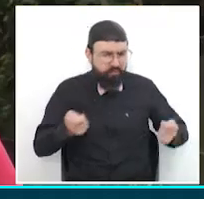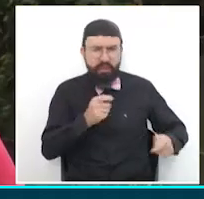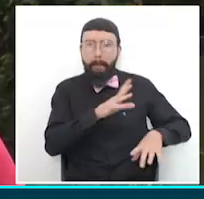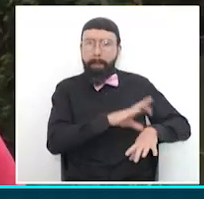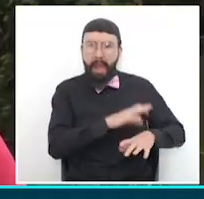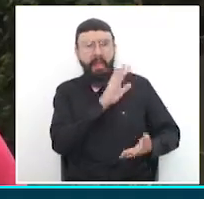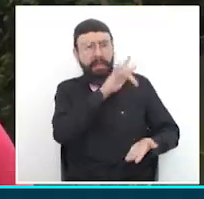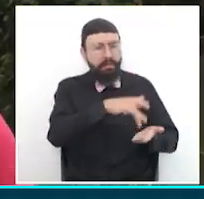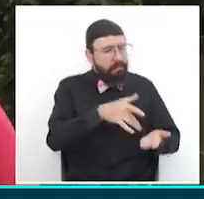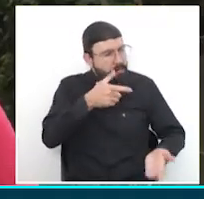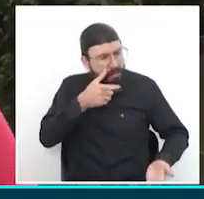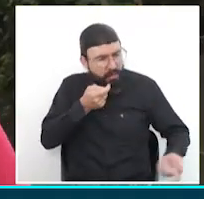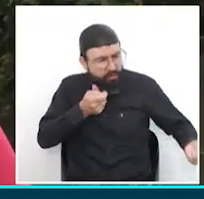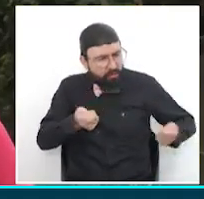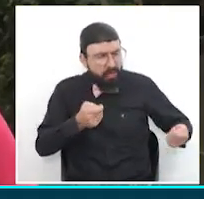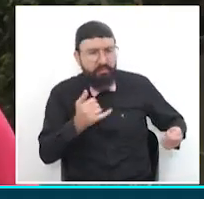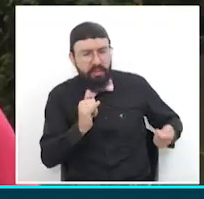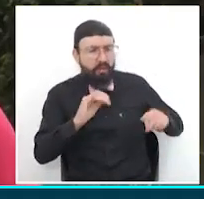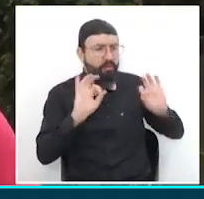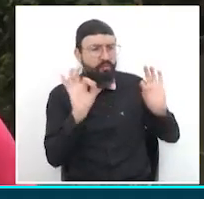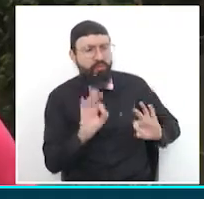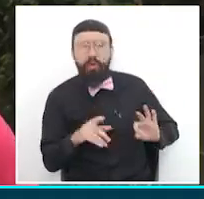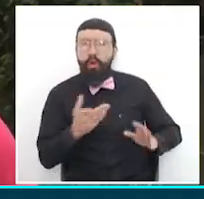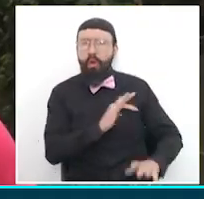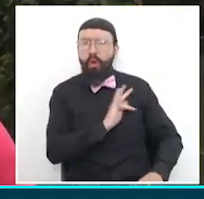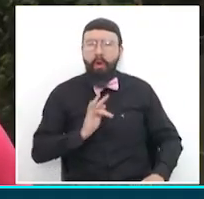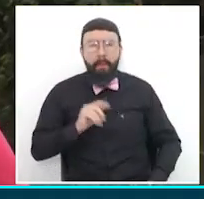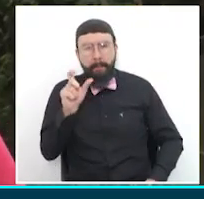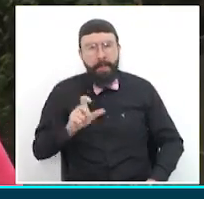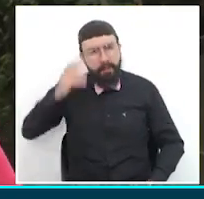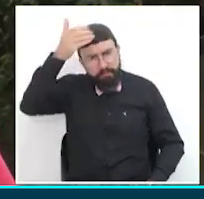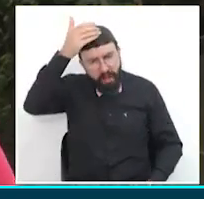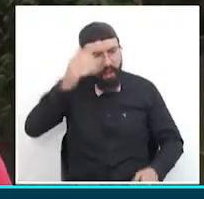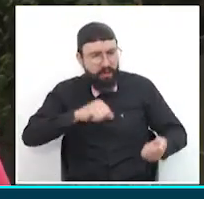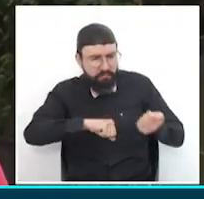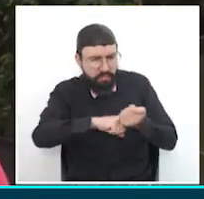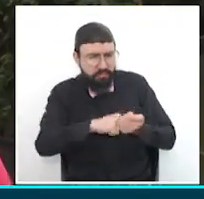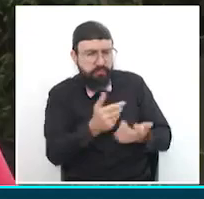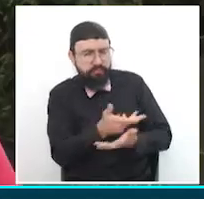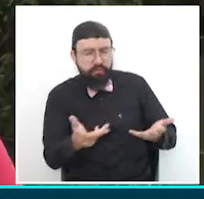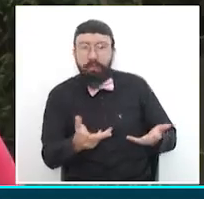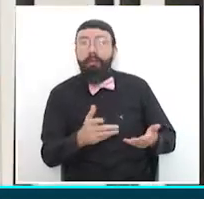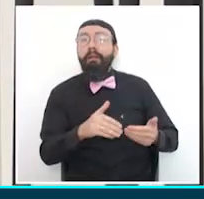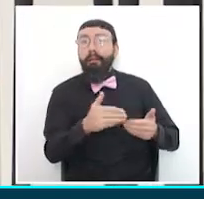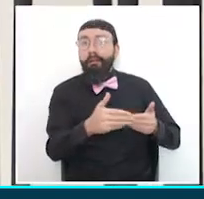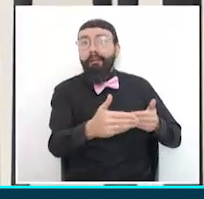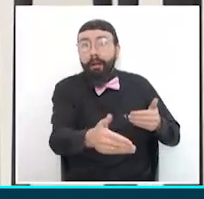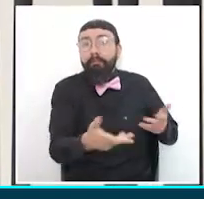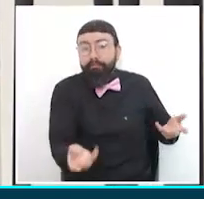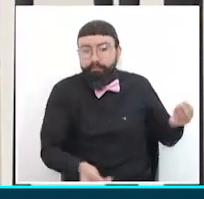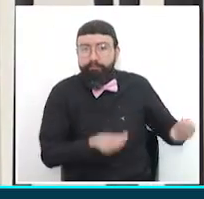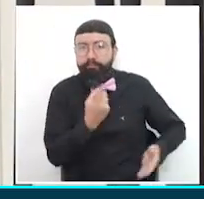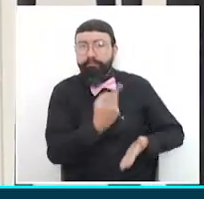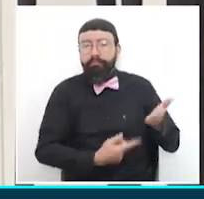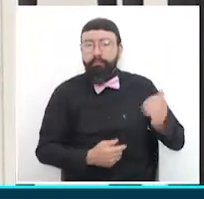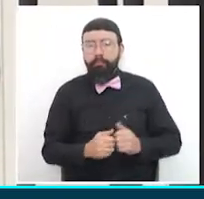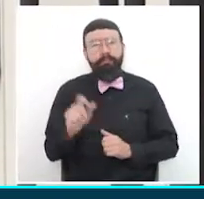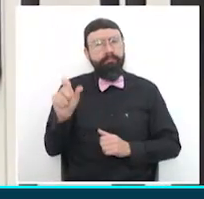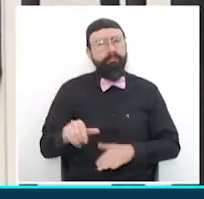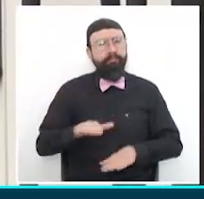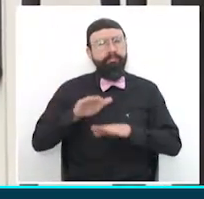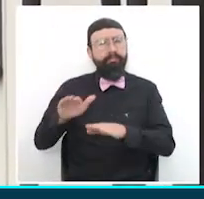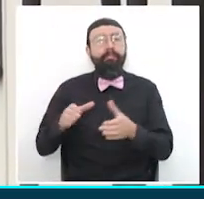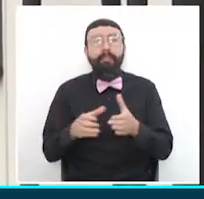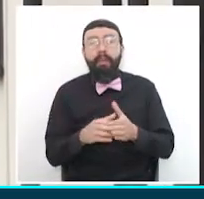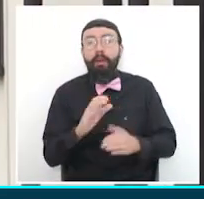no es solo tener un ventilador, es tener una terapeuta, un enfermero, es tener lo que viene después de la pandemia. El representante de la